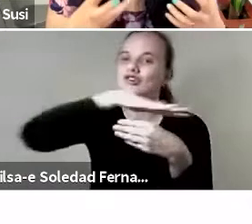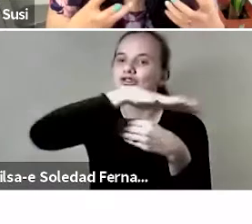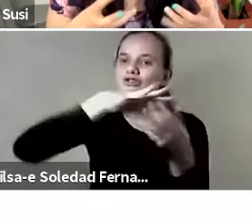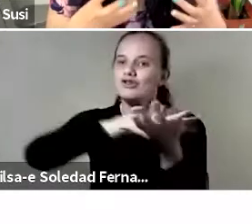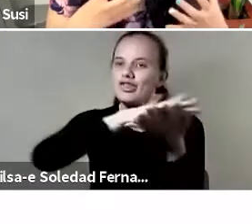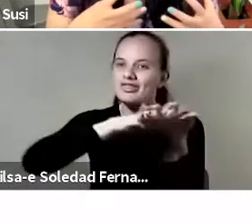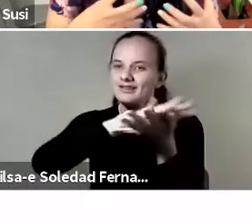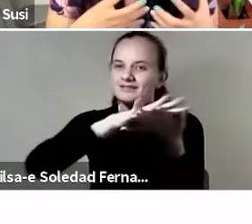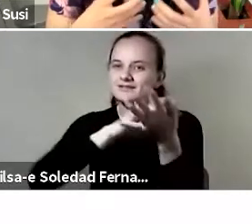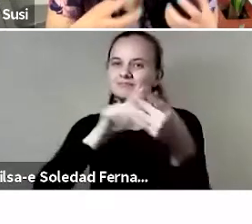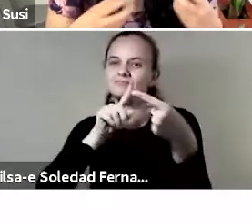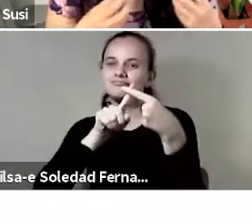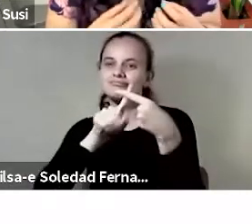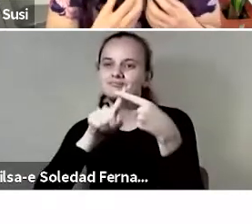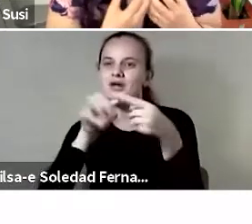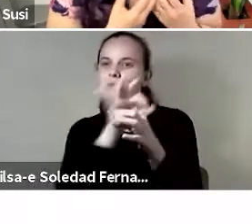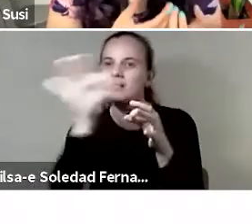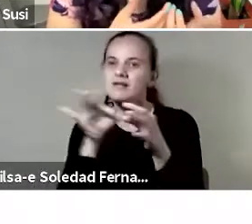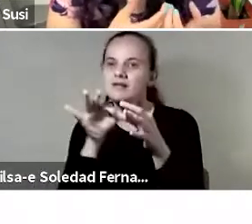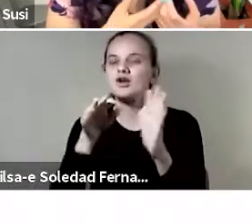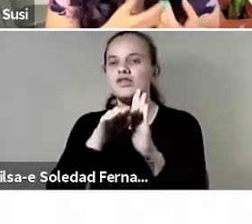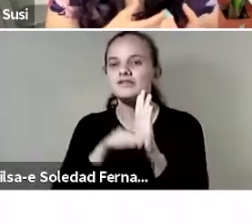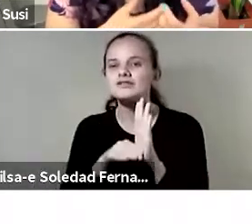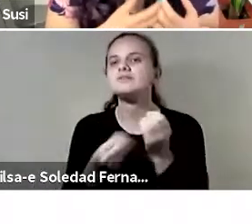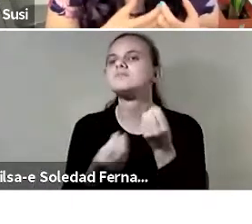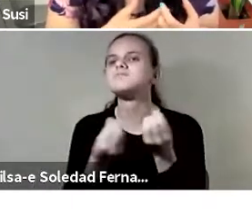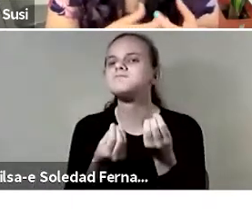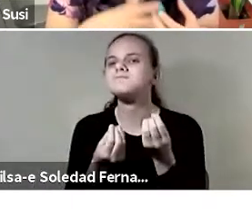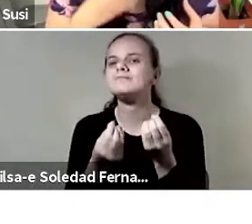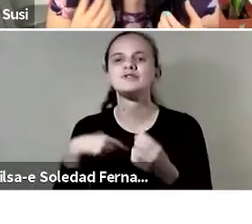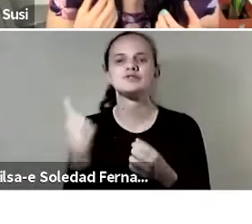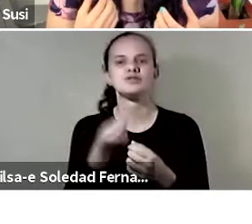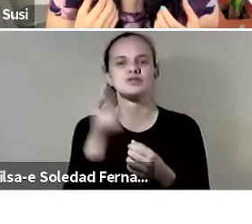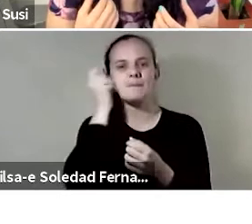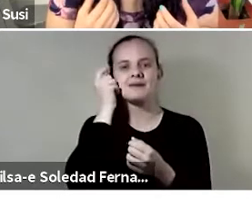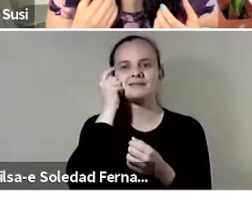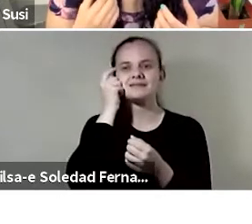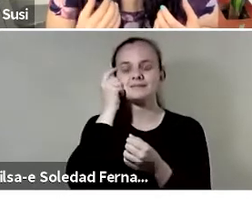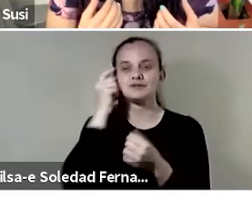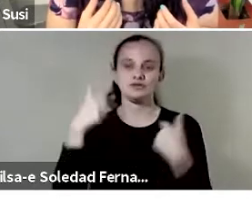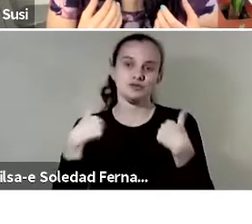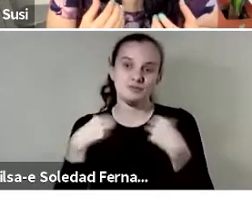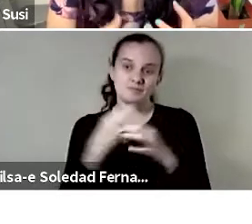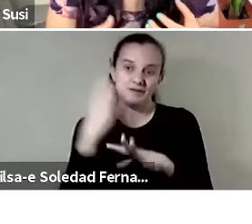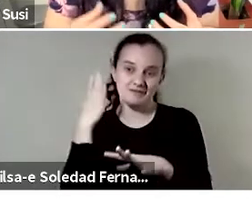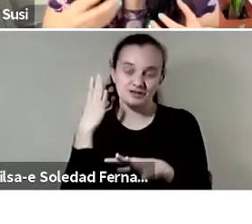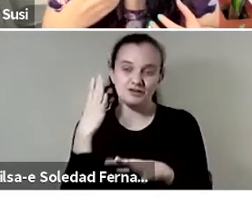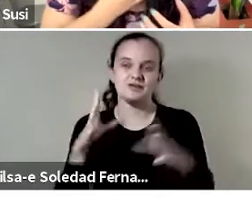la actitud y al entorno que evitan una participación plena y efectiva en la sociedad en igualdad de condiciones con el resto de las